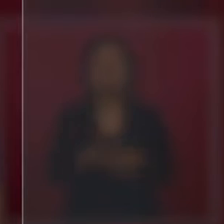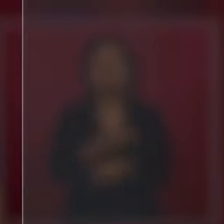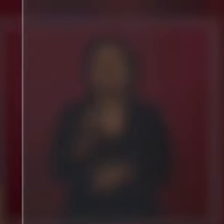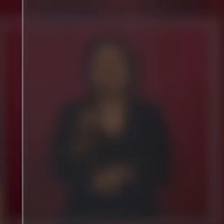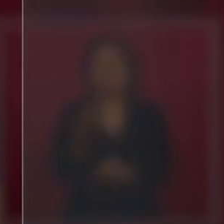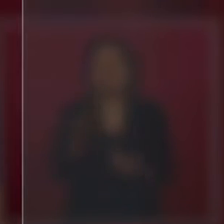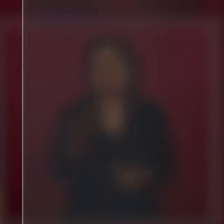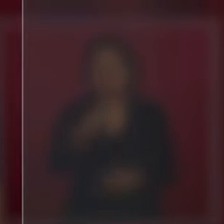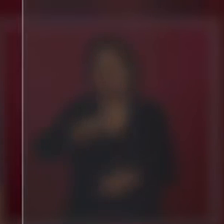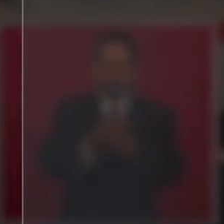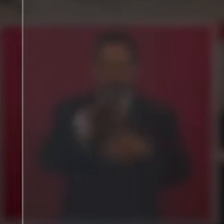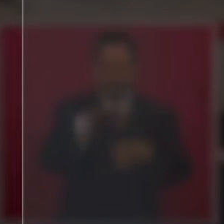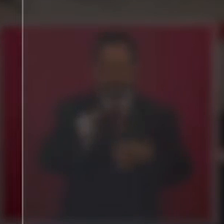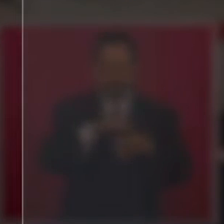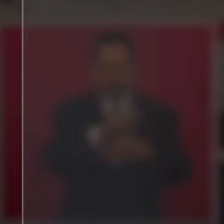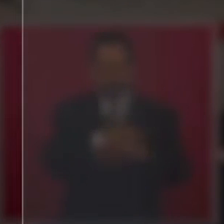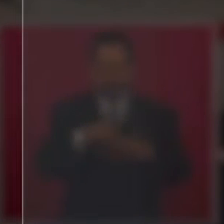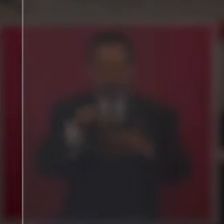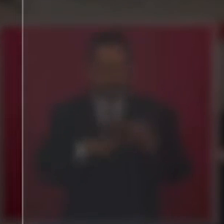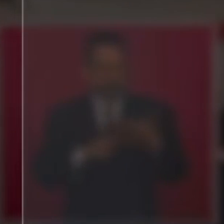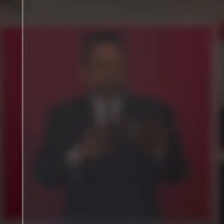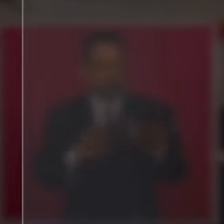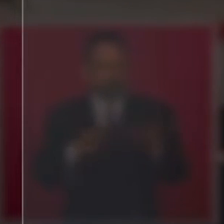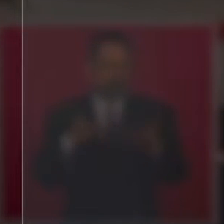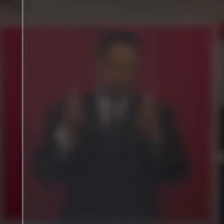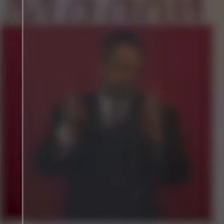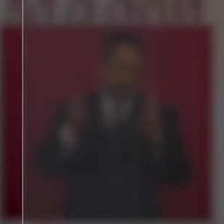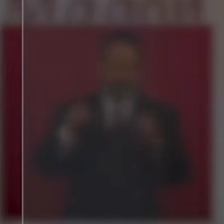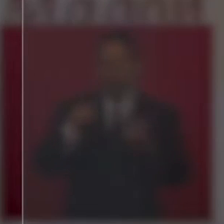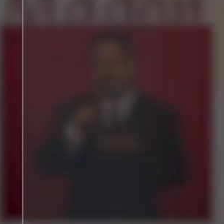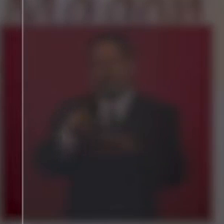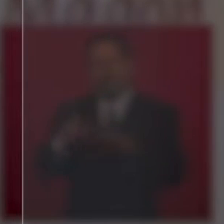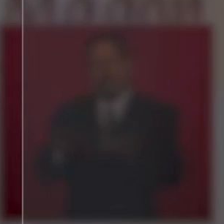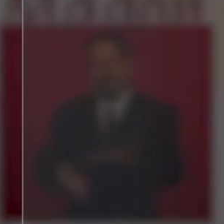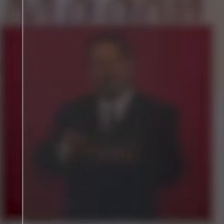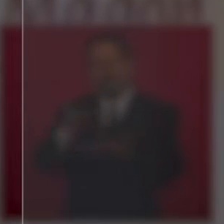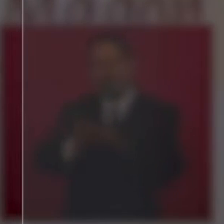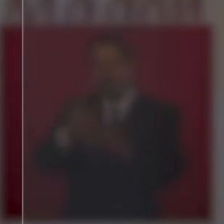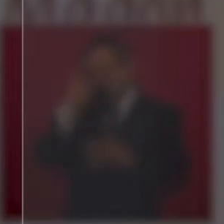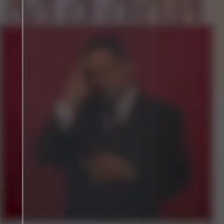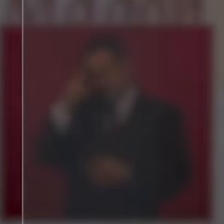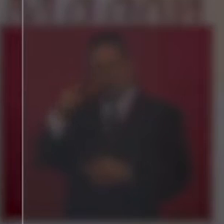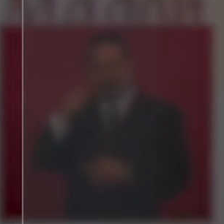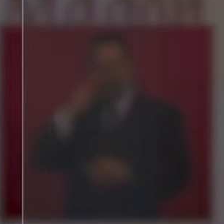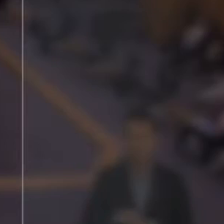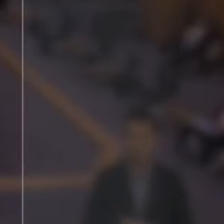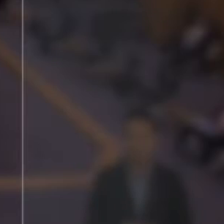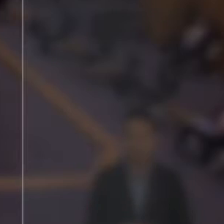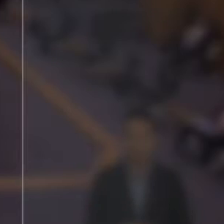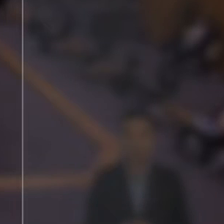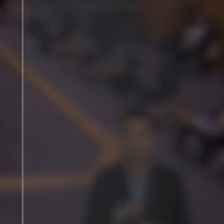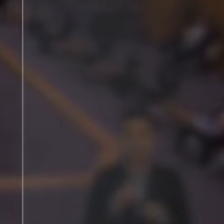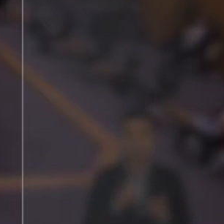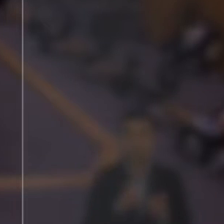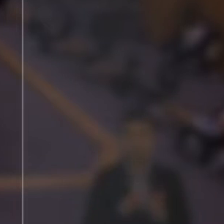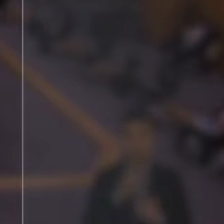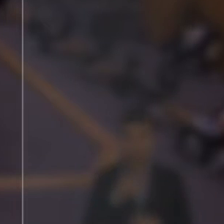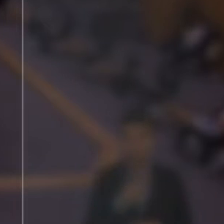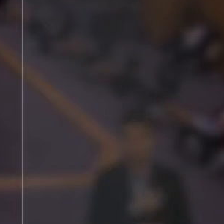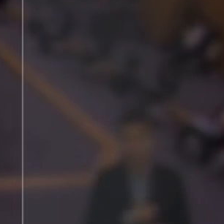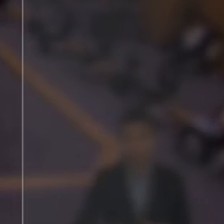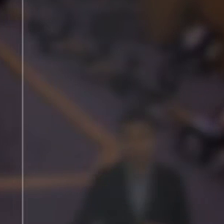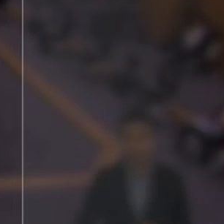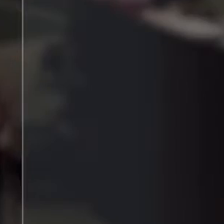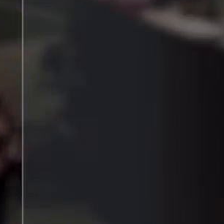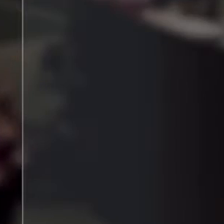también que contemple esta reforma pues que los funcionarios del gobierno podrían pronunciarse durante las campañas que